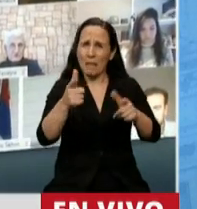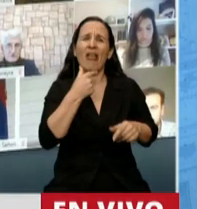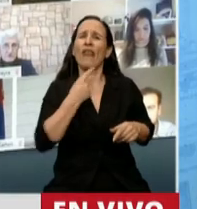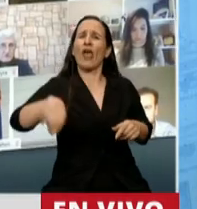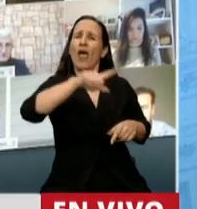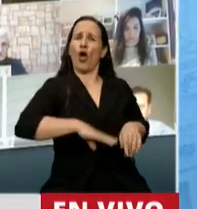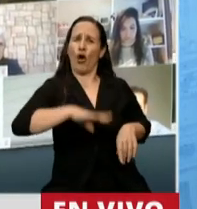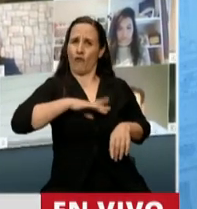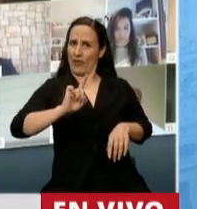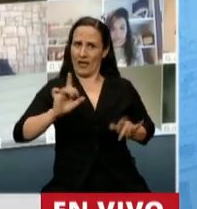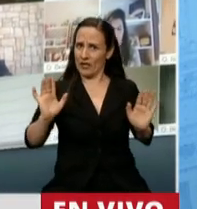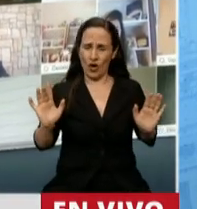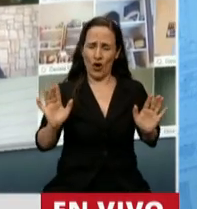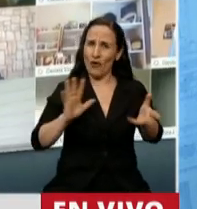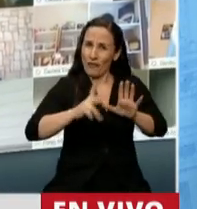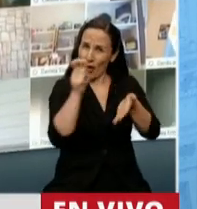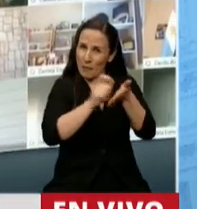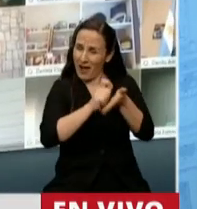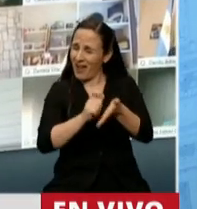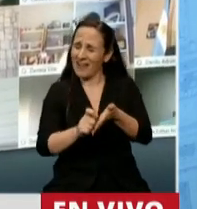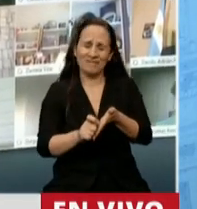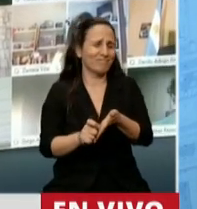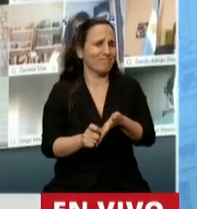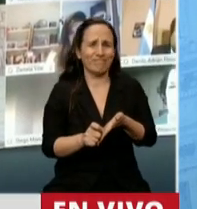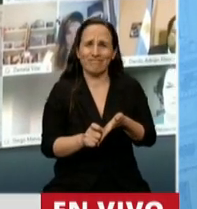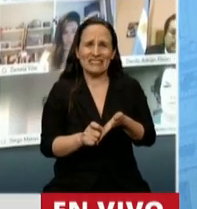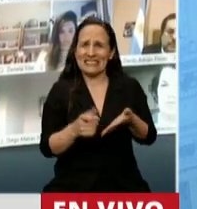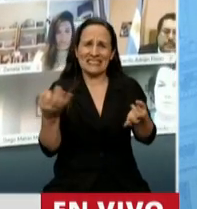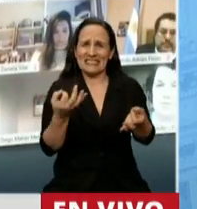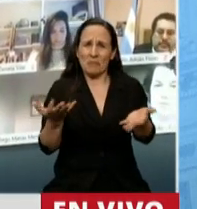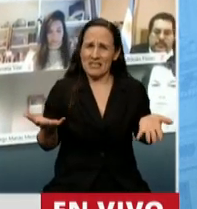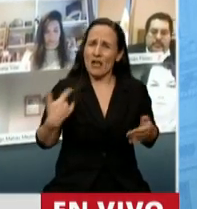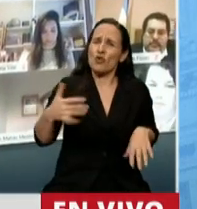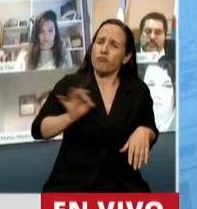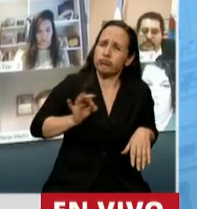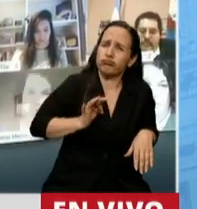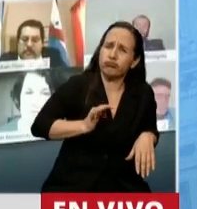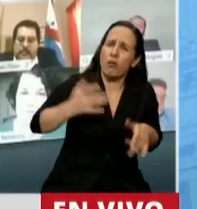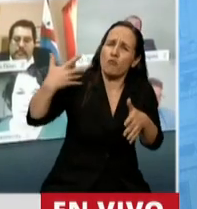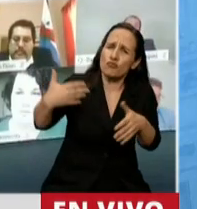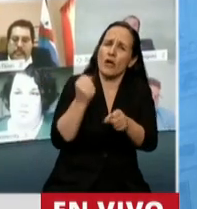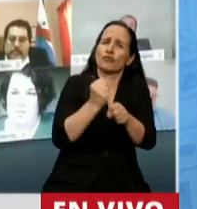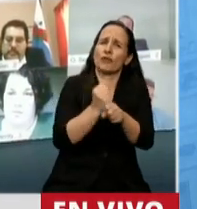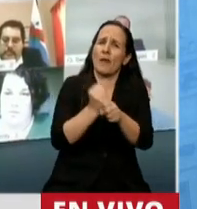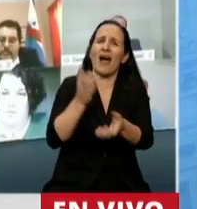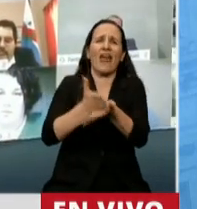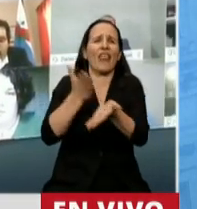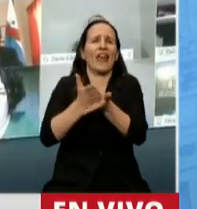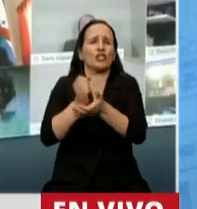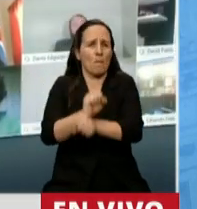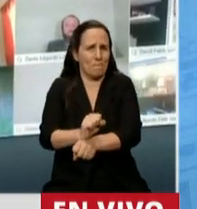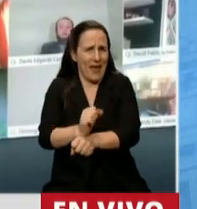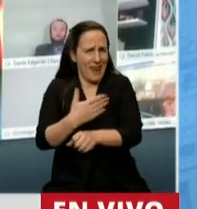nadie una redacción muy particular tengo muchos años en el ejercicio del derecho penal presidente